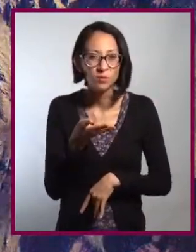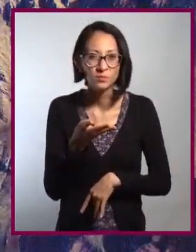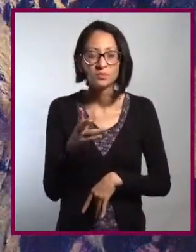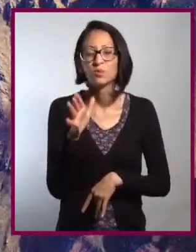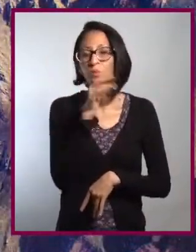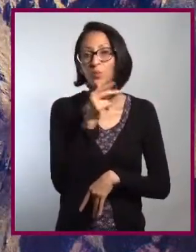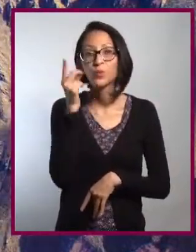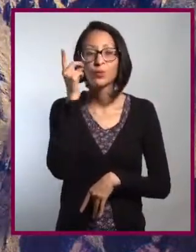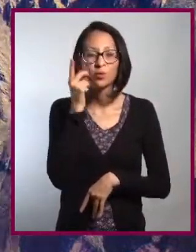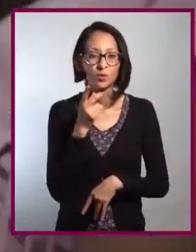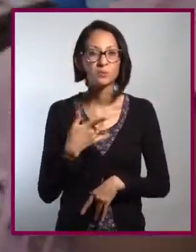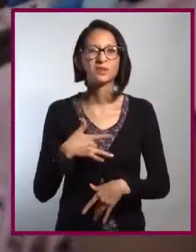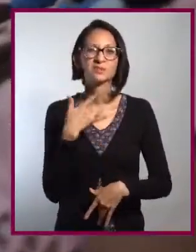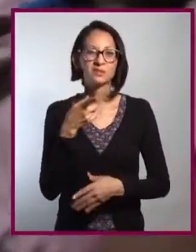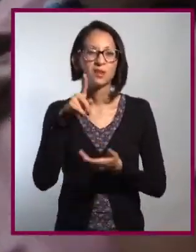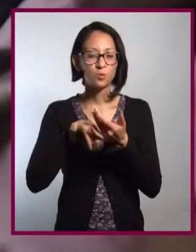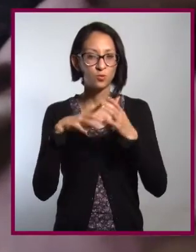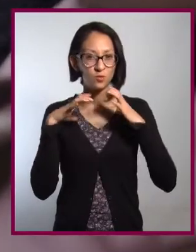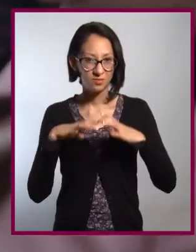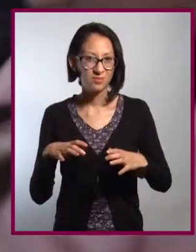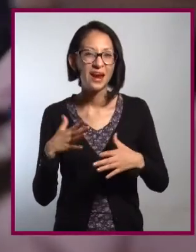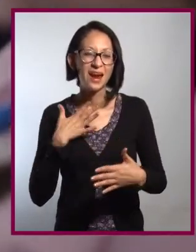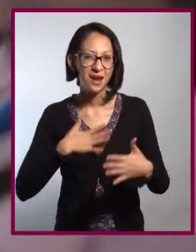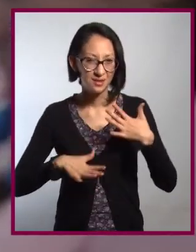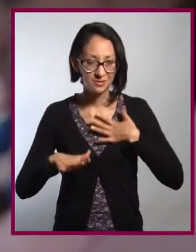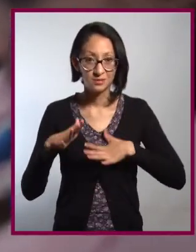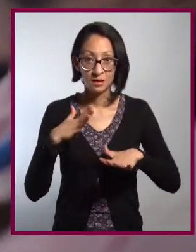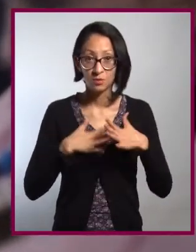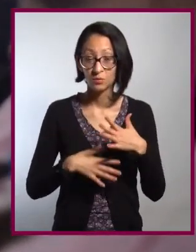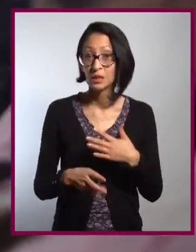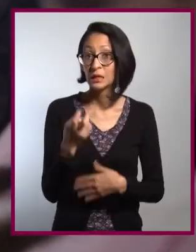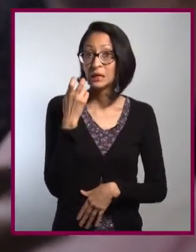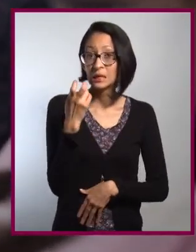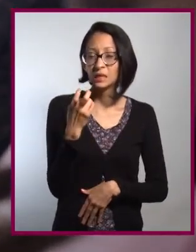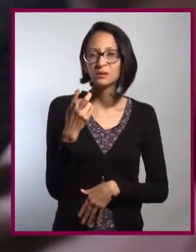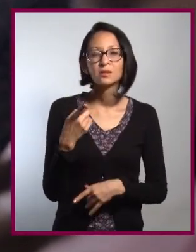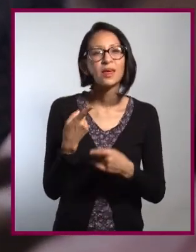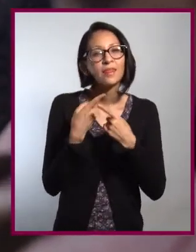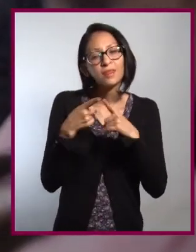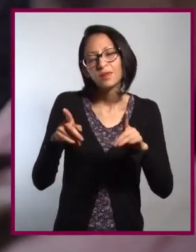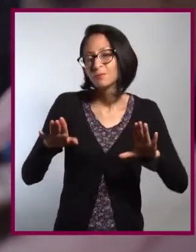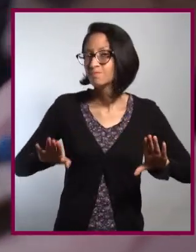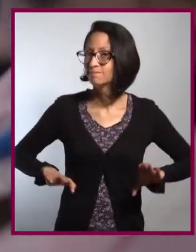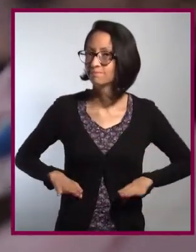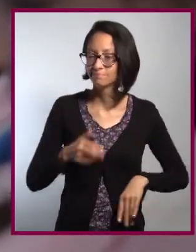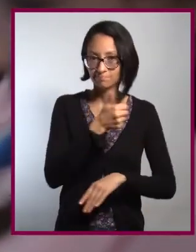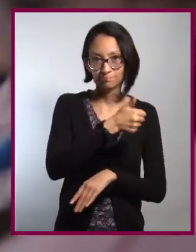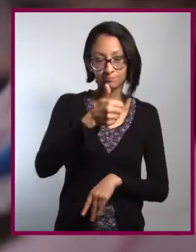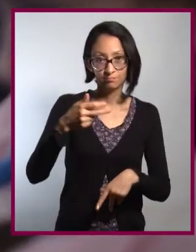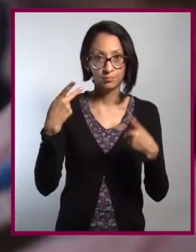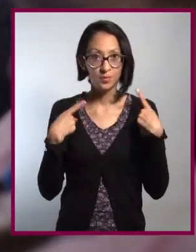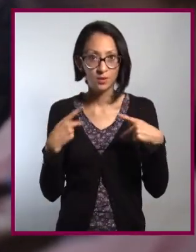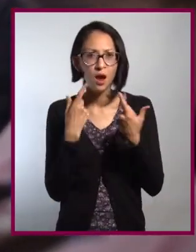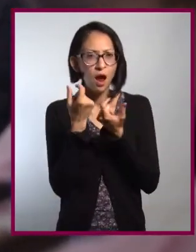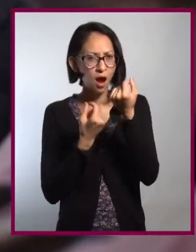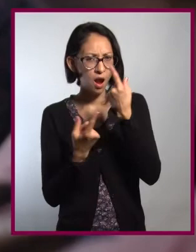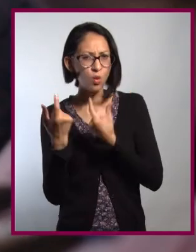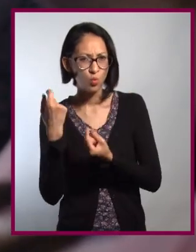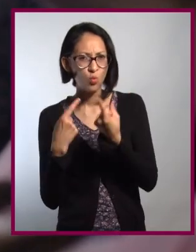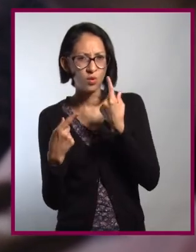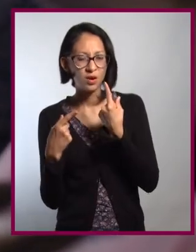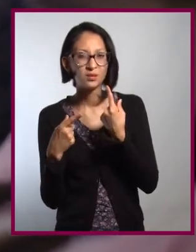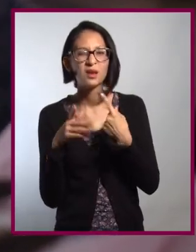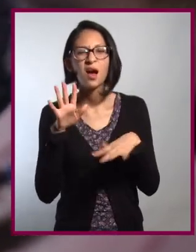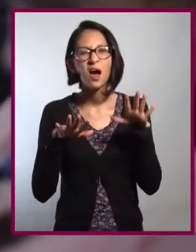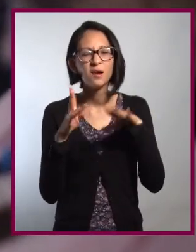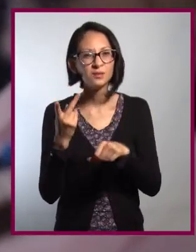y lasitud. El mal de altura es diferente en cada persona. Algunas lo pueden padecer tras pasar